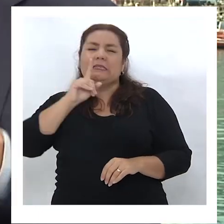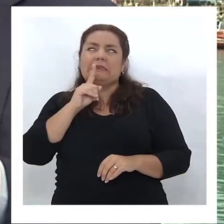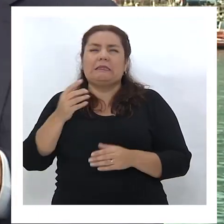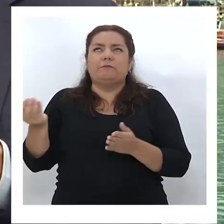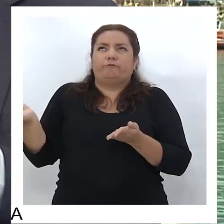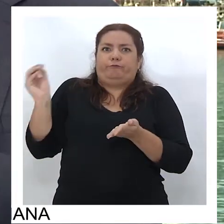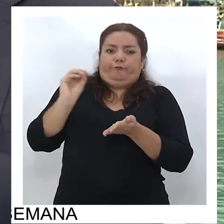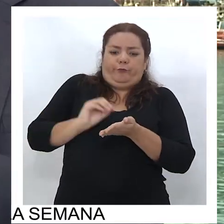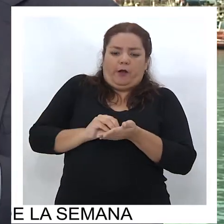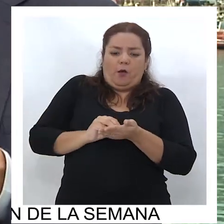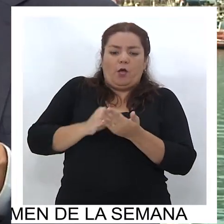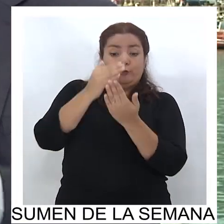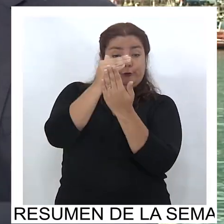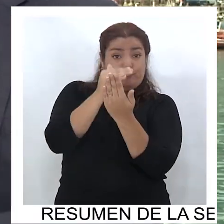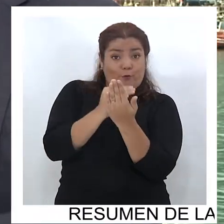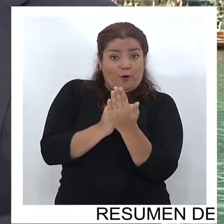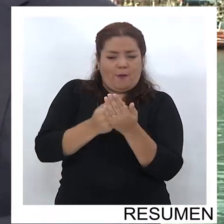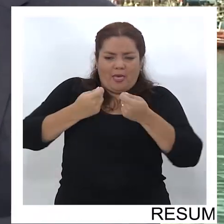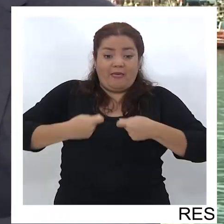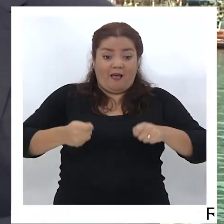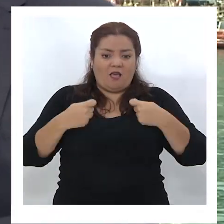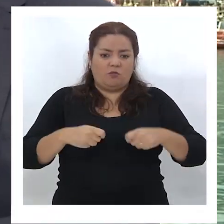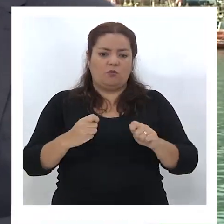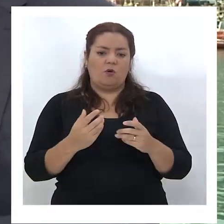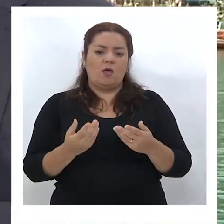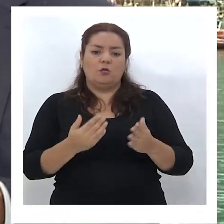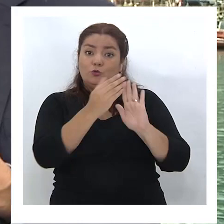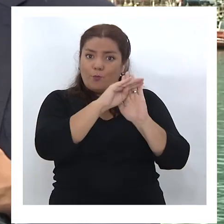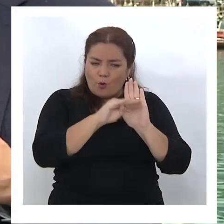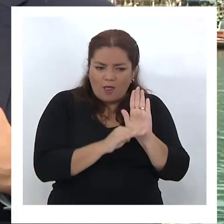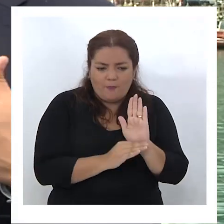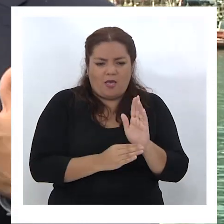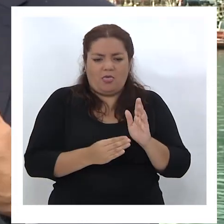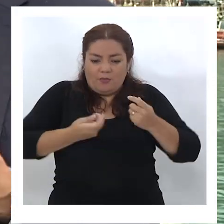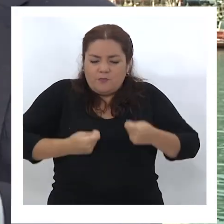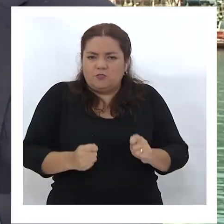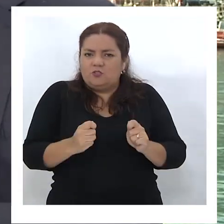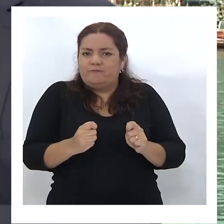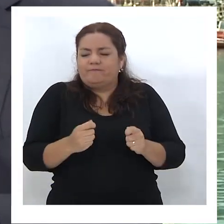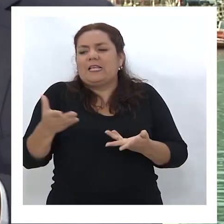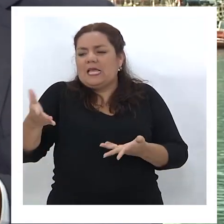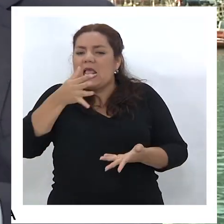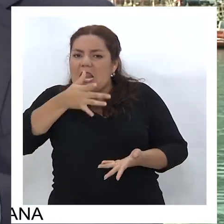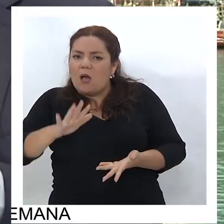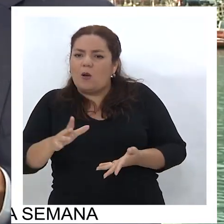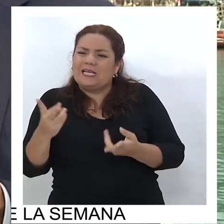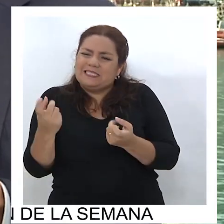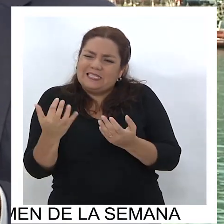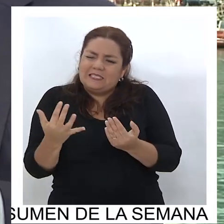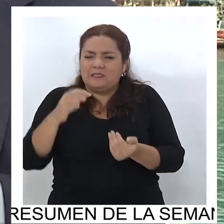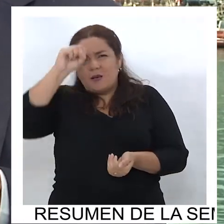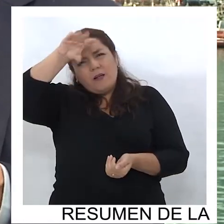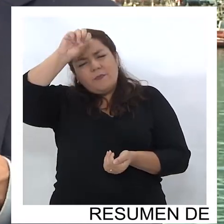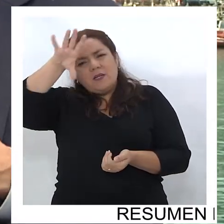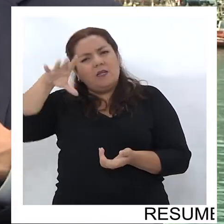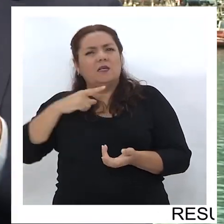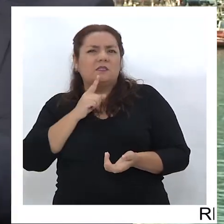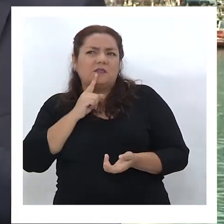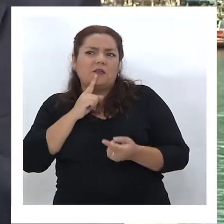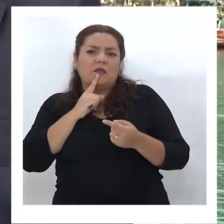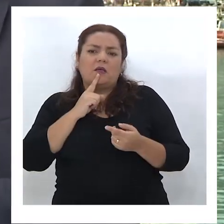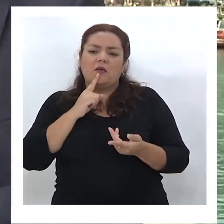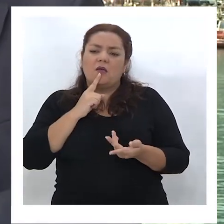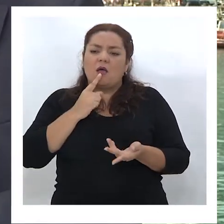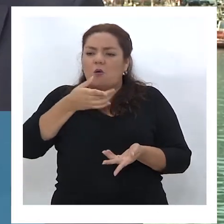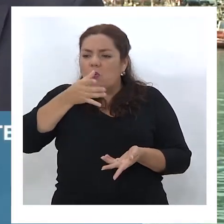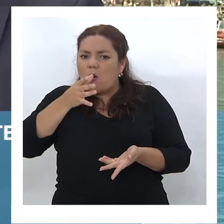su programa de gasto, digamos, en su programa de inversión, la desalación de agua. El agua que se necesita para la minería tiene una calidad